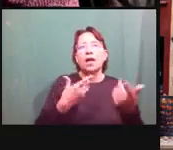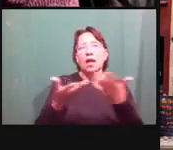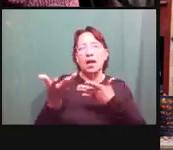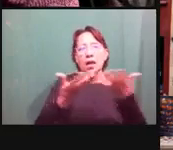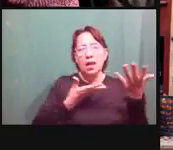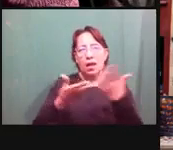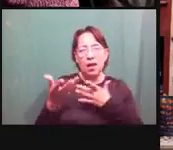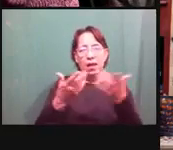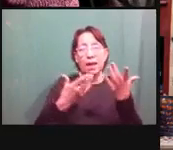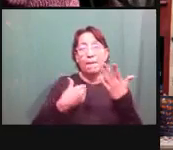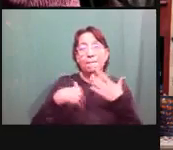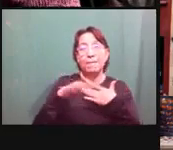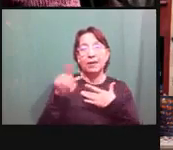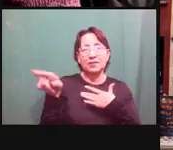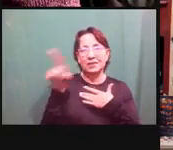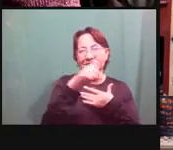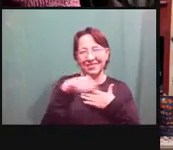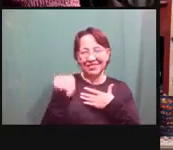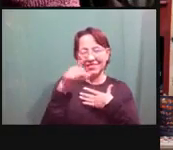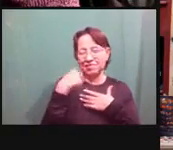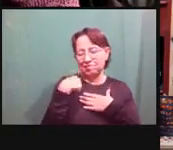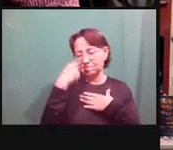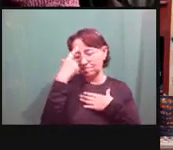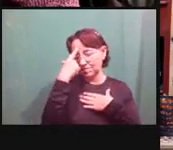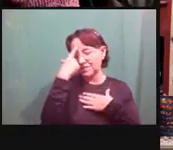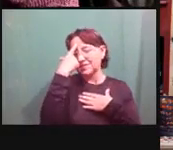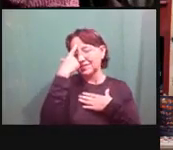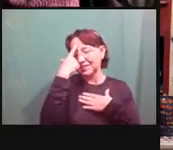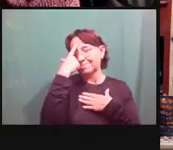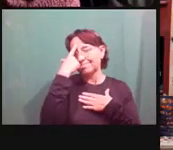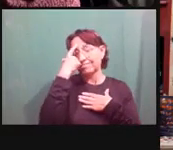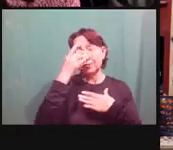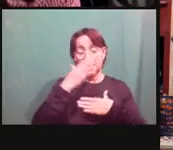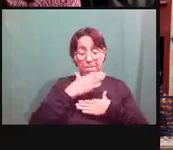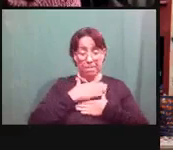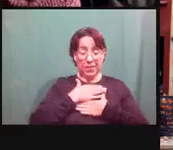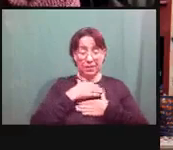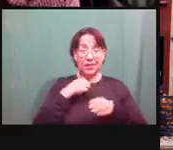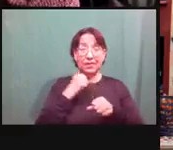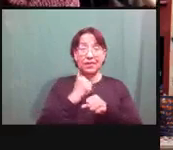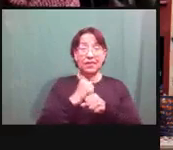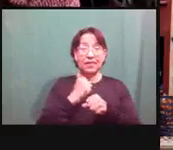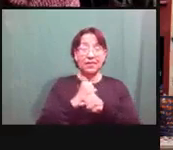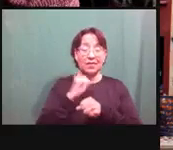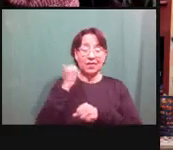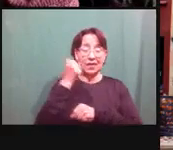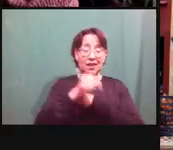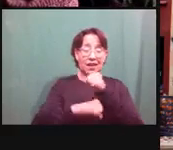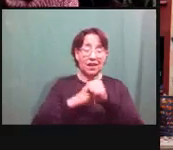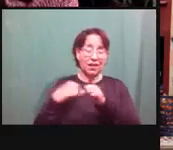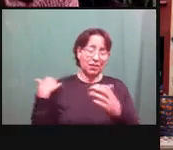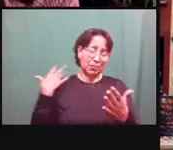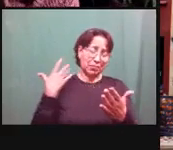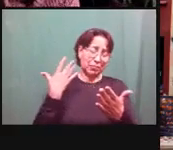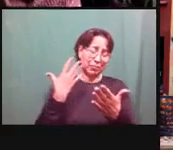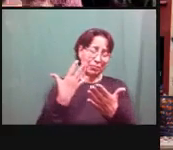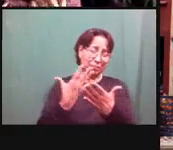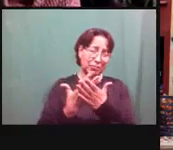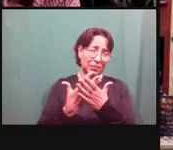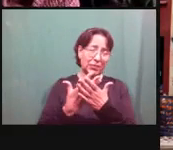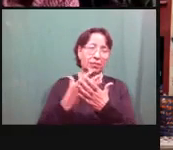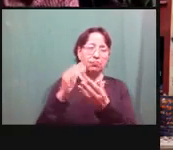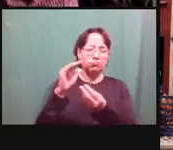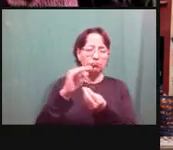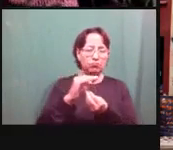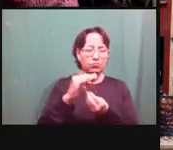las grandes preguntas que tenemos, y es precisamente que en nuestro trabajo de más de 10 años, nosotras hemos conformado lo patrimonial o el